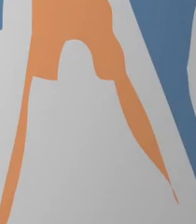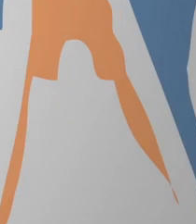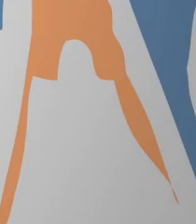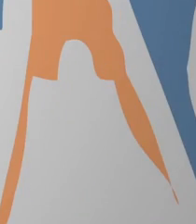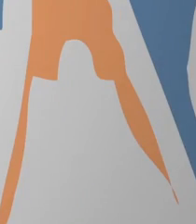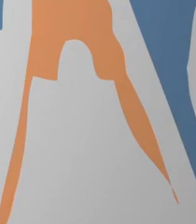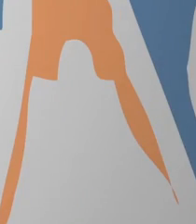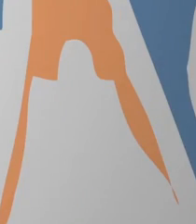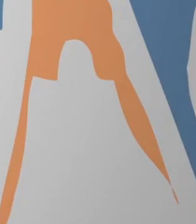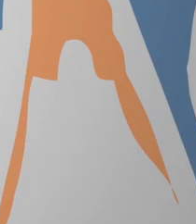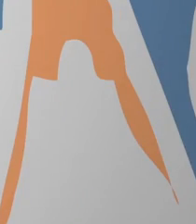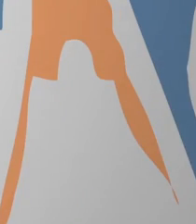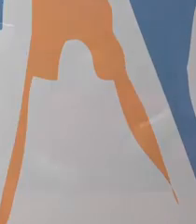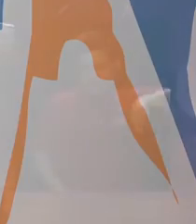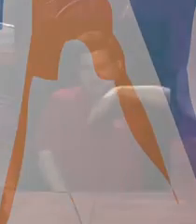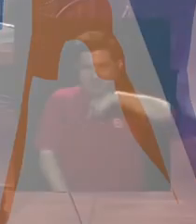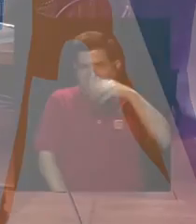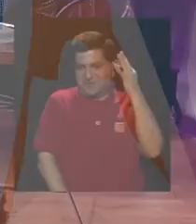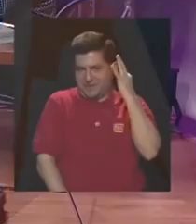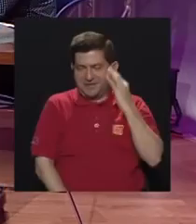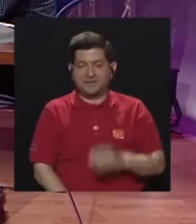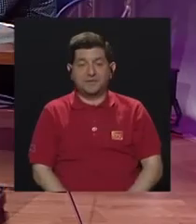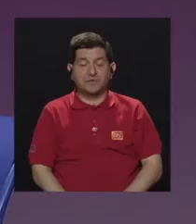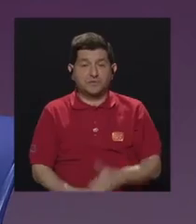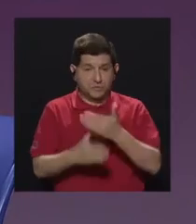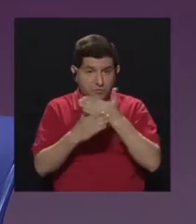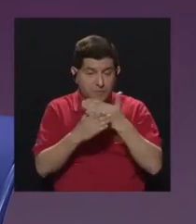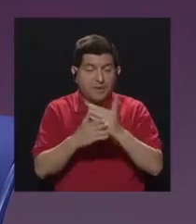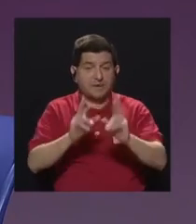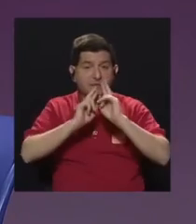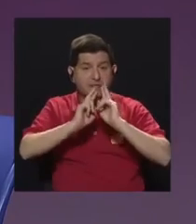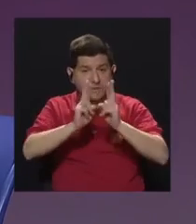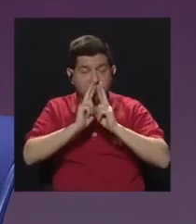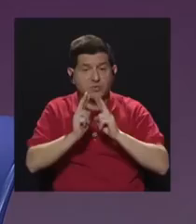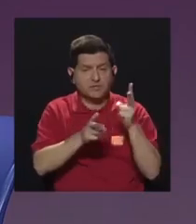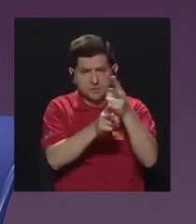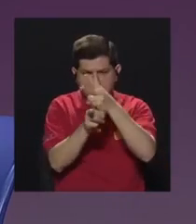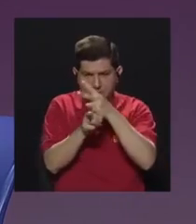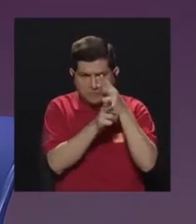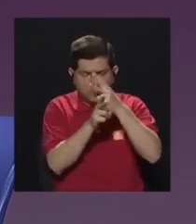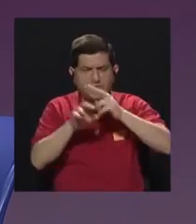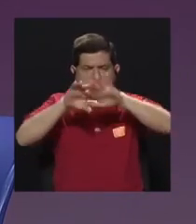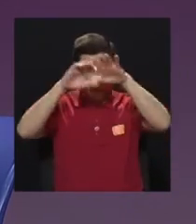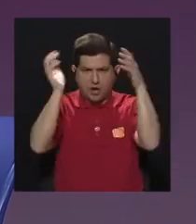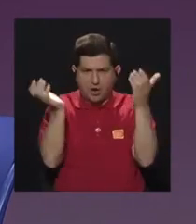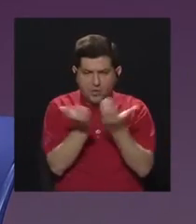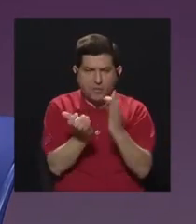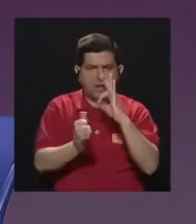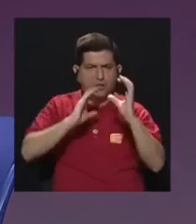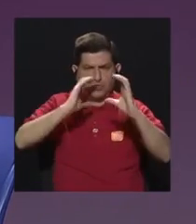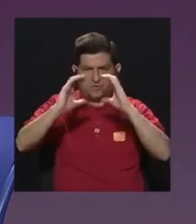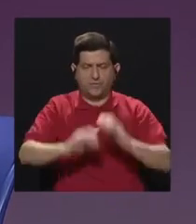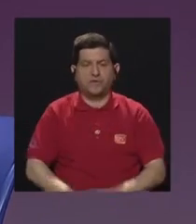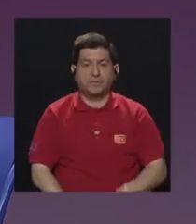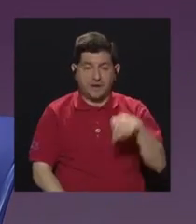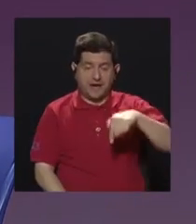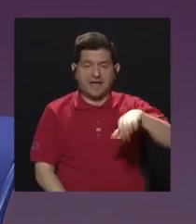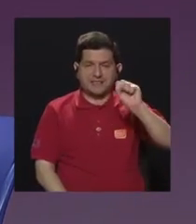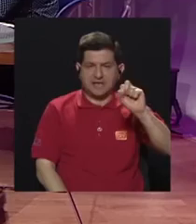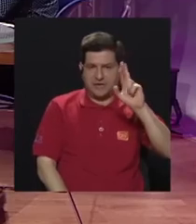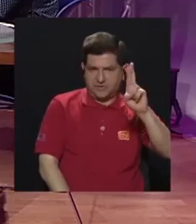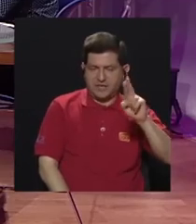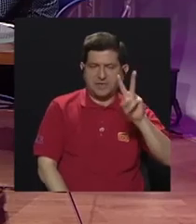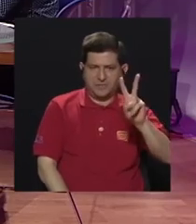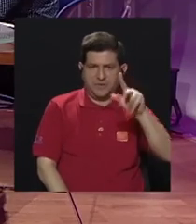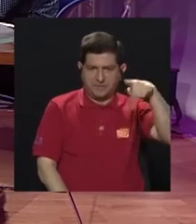gracias por estar con nosotras estamos compartiendo con ustedes los resultados del monitoreo global de medios nos acompañan charo rosales